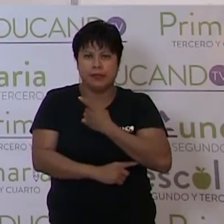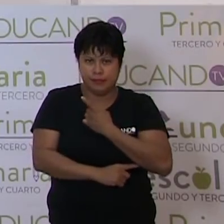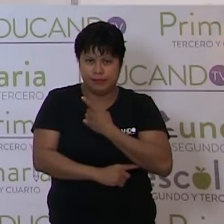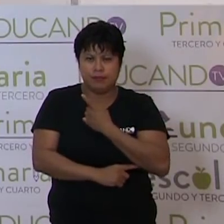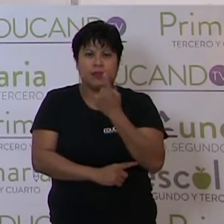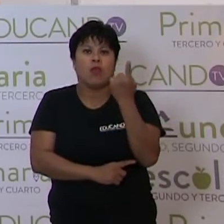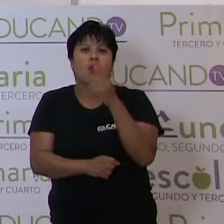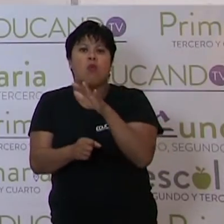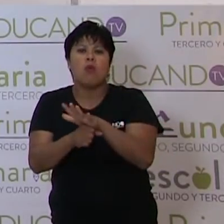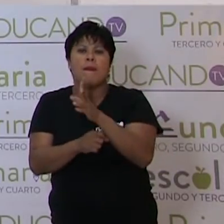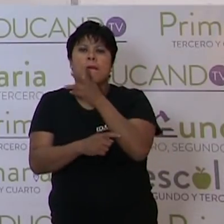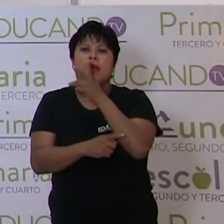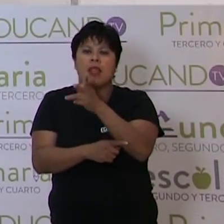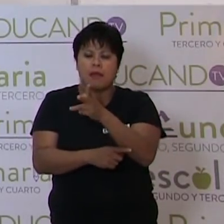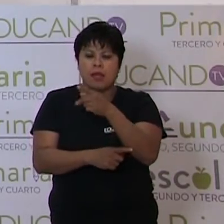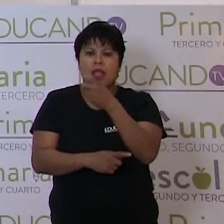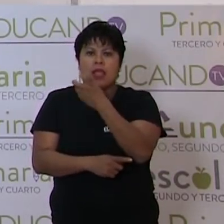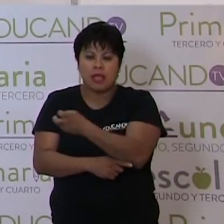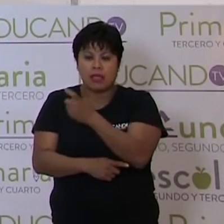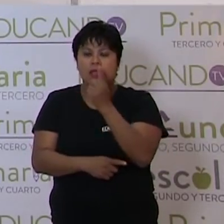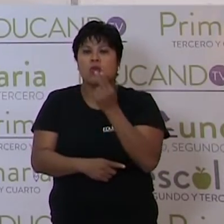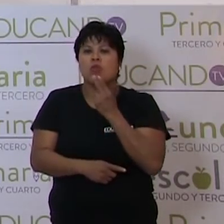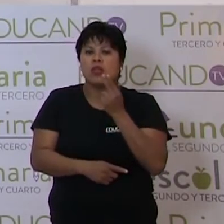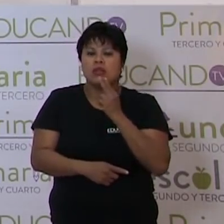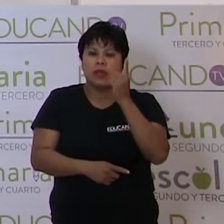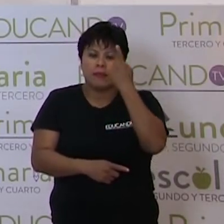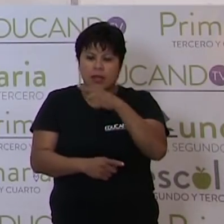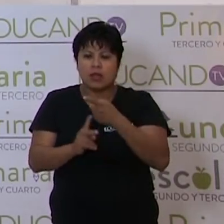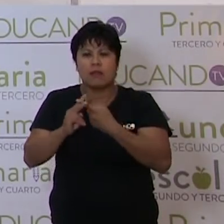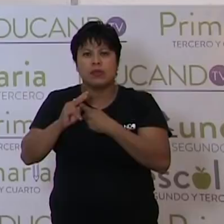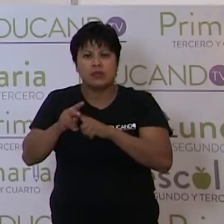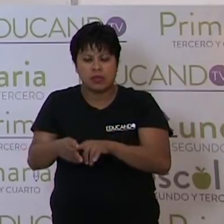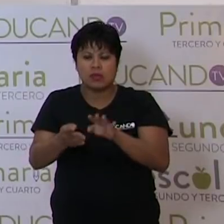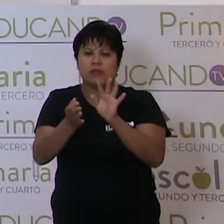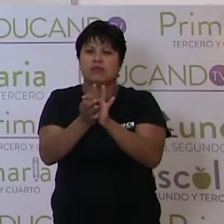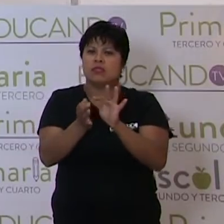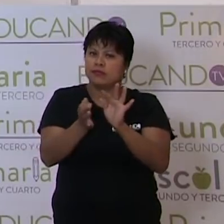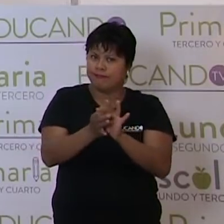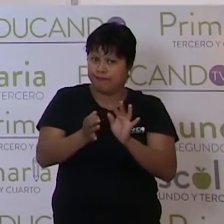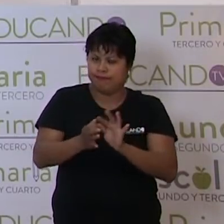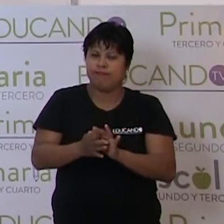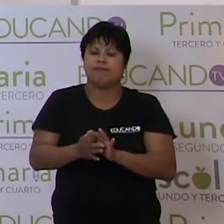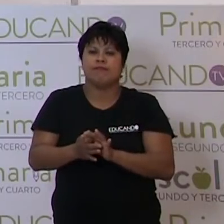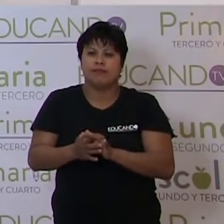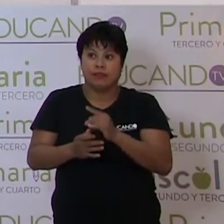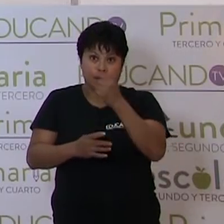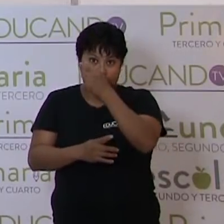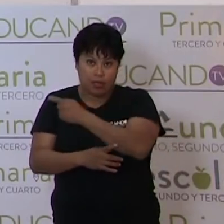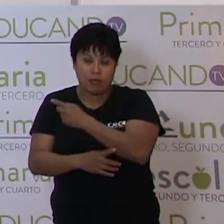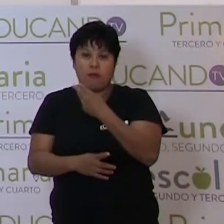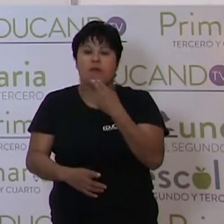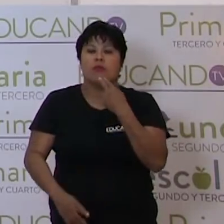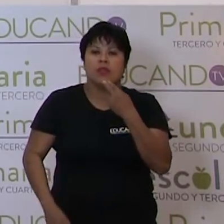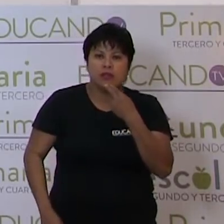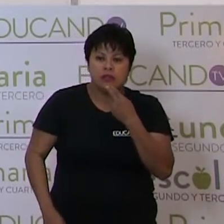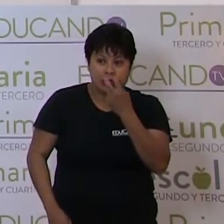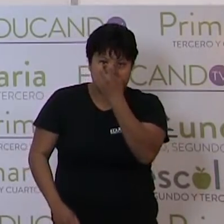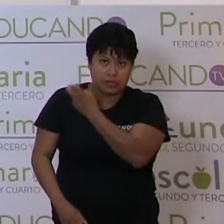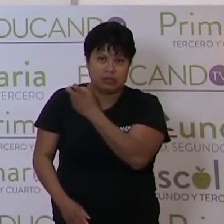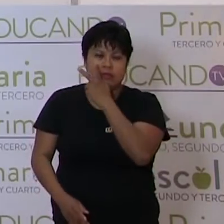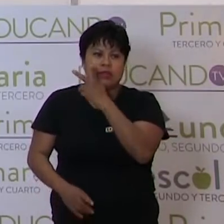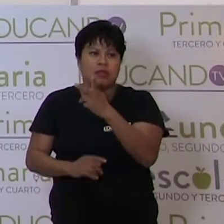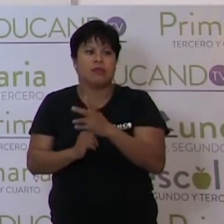¿qué palabra es la que ella utiliza para empezar a contar? Ella está utilizando esta